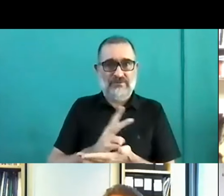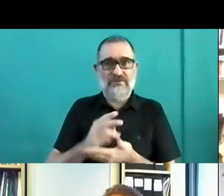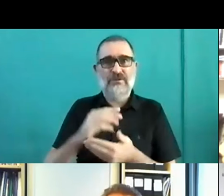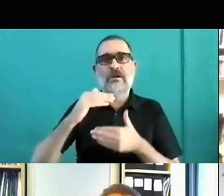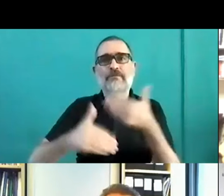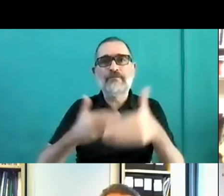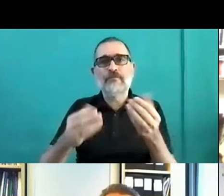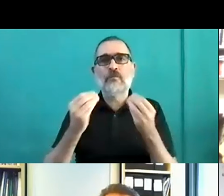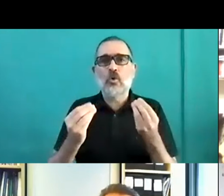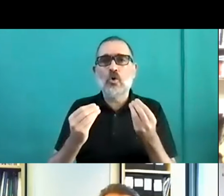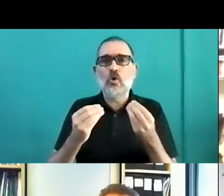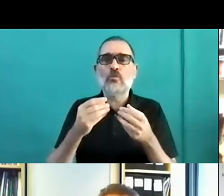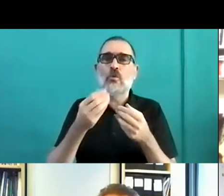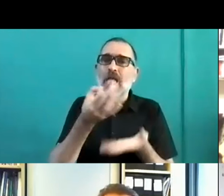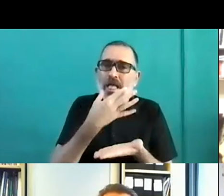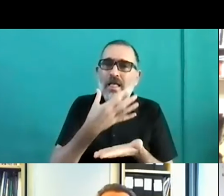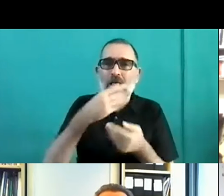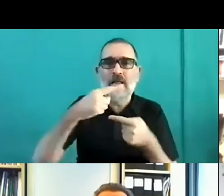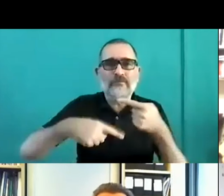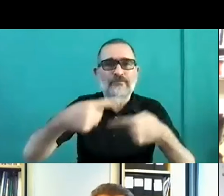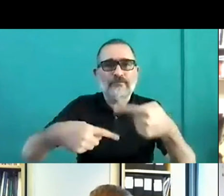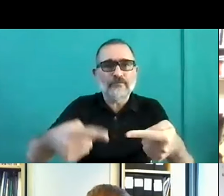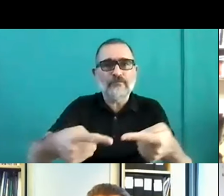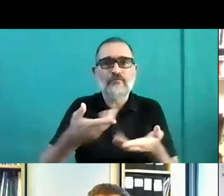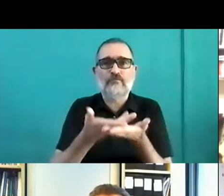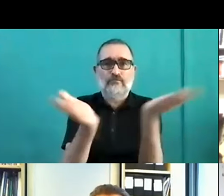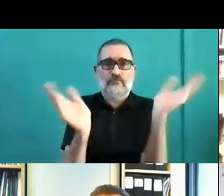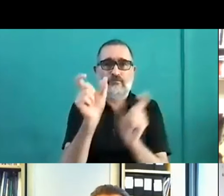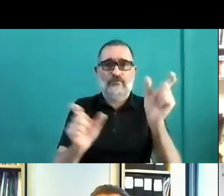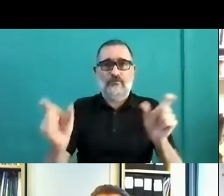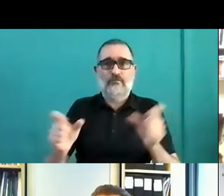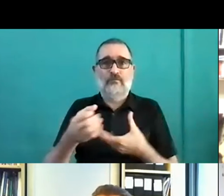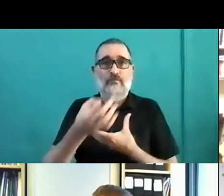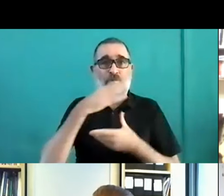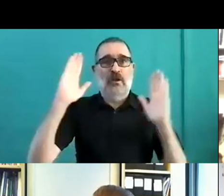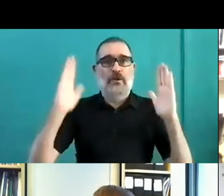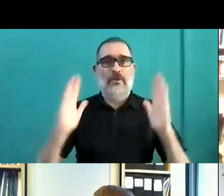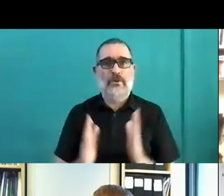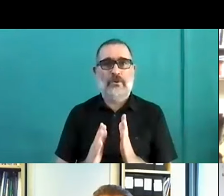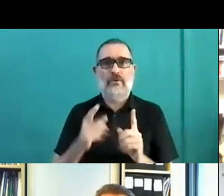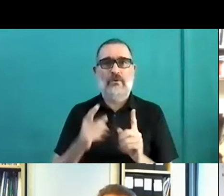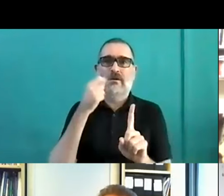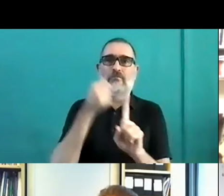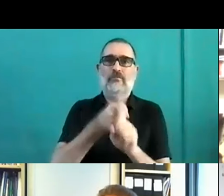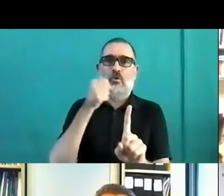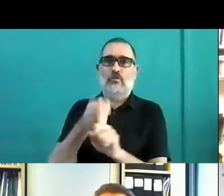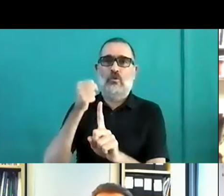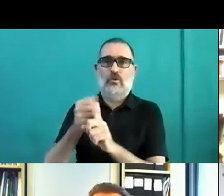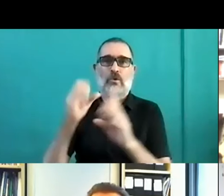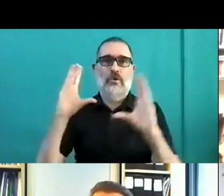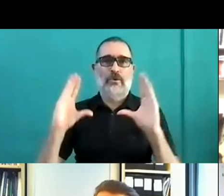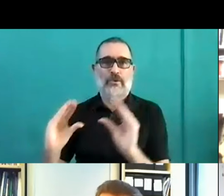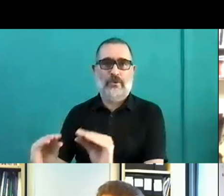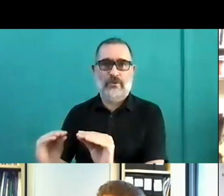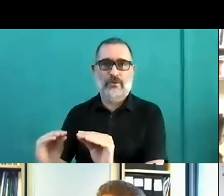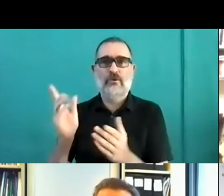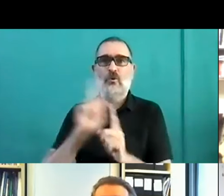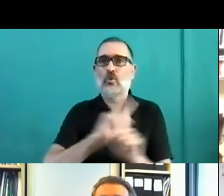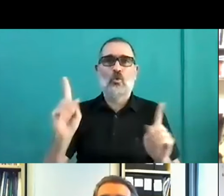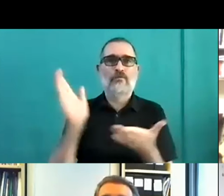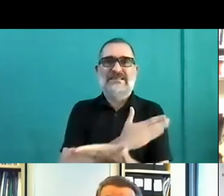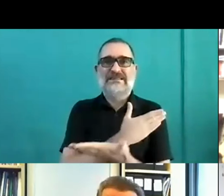que sufren las personas con epilepsia. Educar a las personas con epilepsia y sus familiares para mejorar la comprensión de su